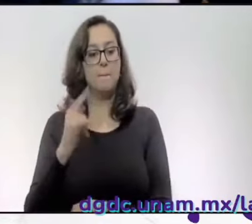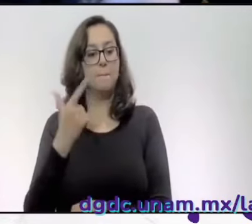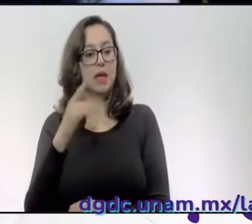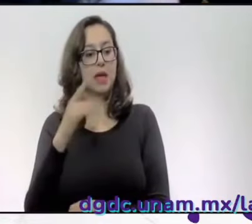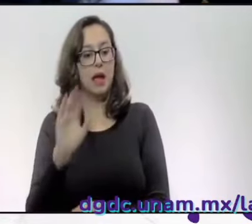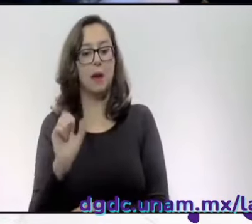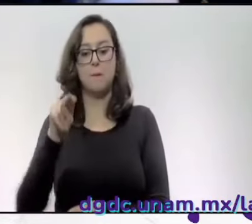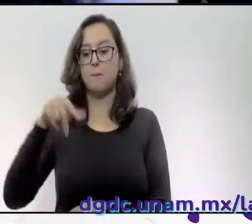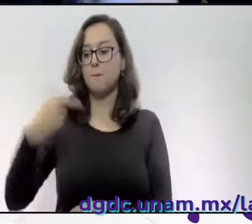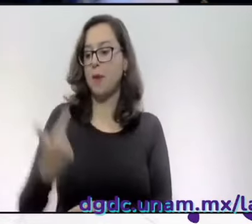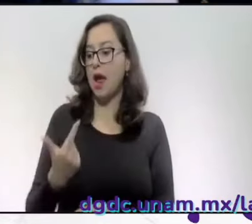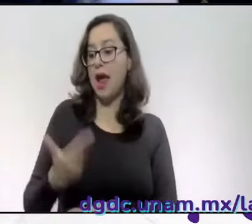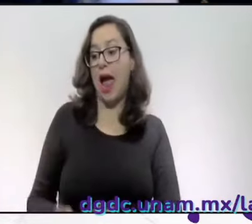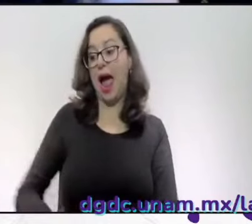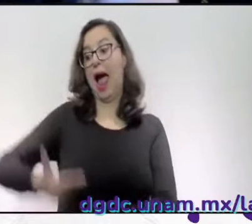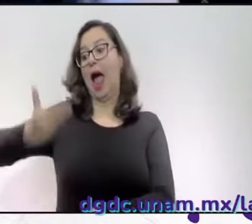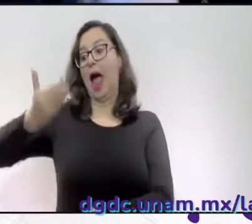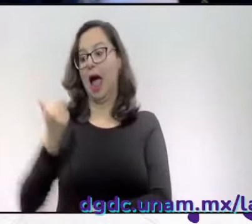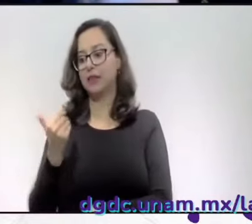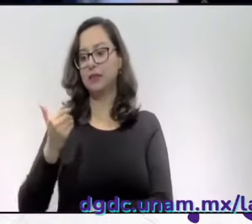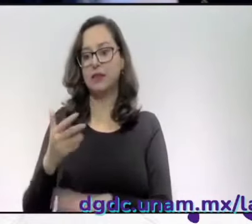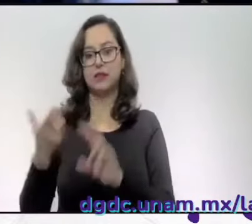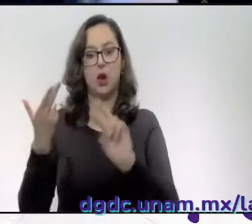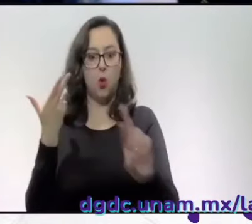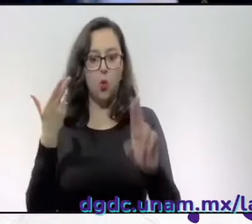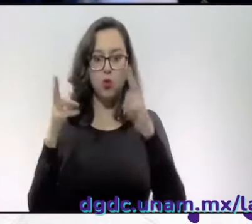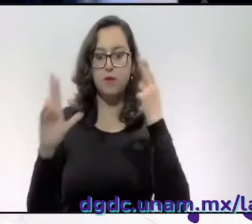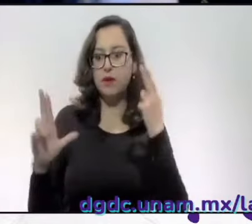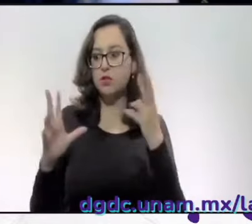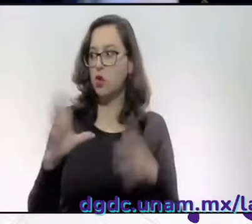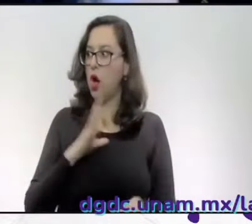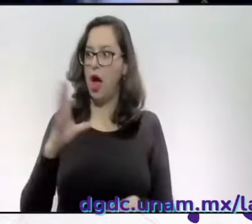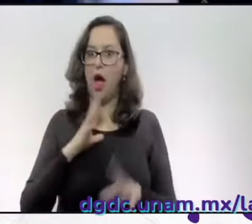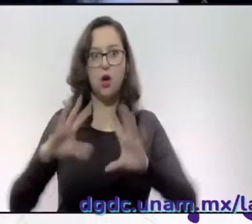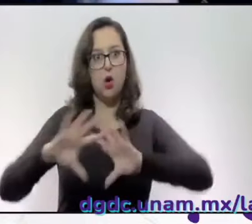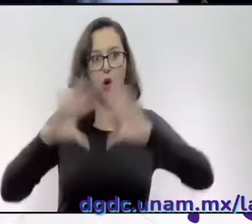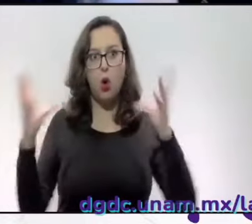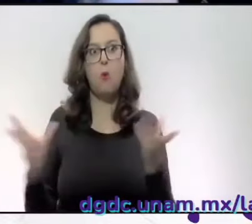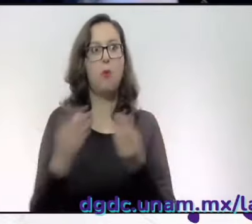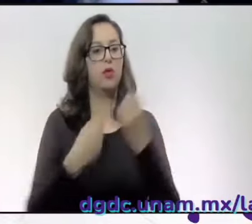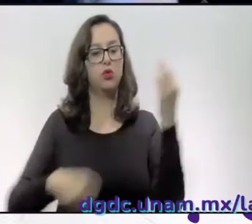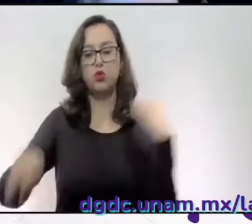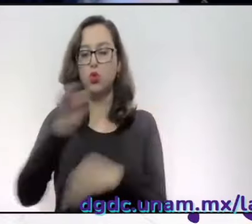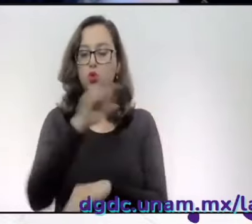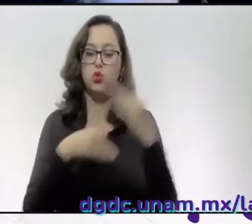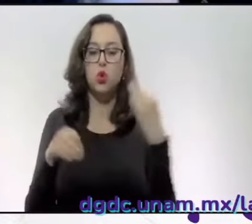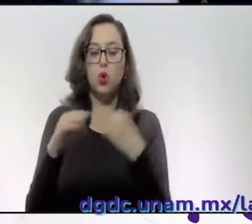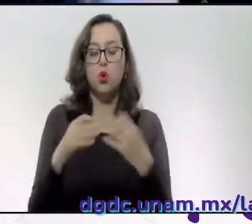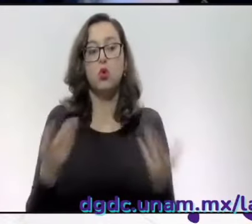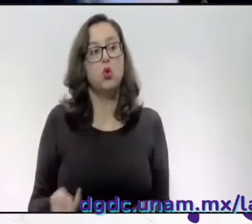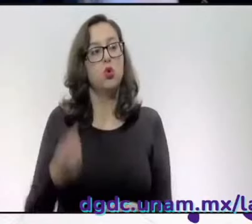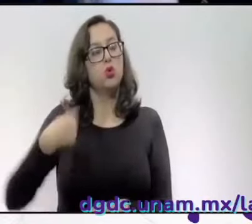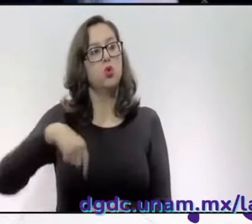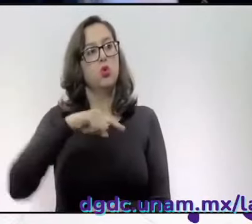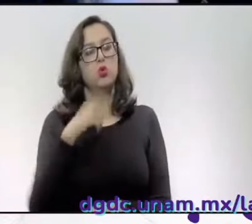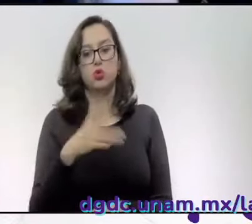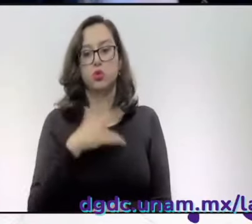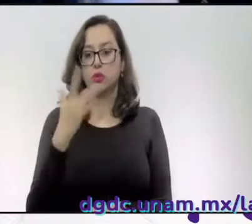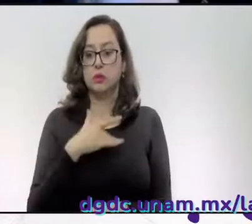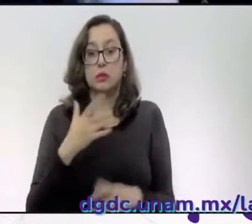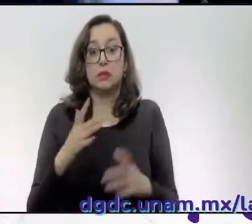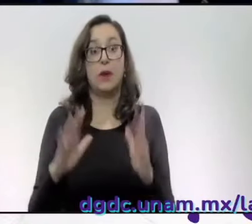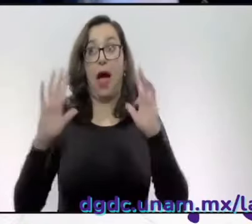del universo, digamos, el universo con mayúscula, ¿no? Este es todo lo que hay. Y sobre todo para nosotros es lo que está allá afuera, ¿no? El